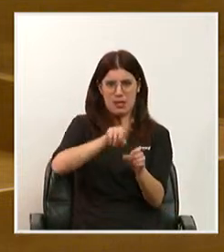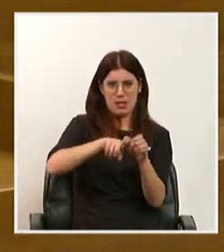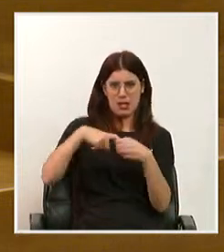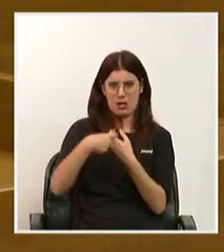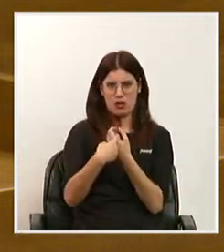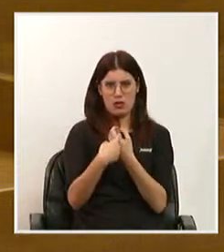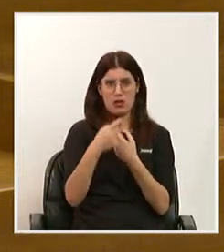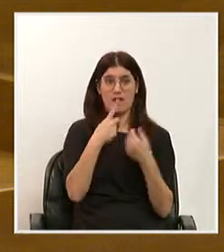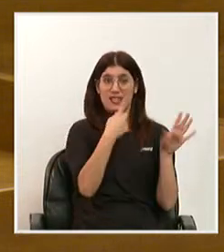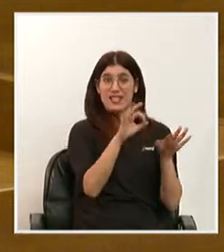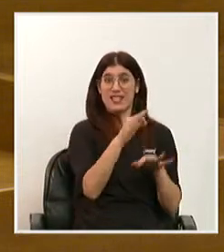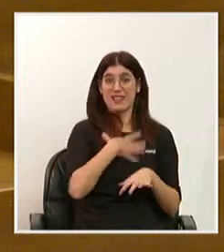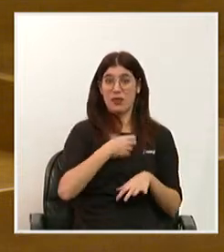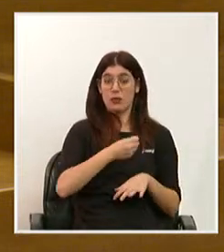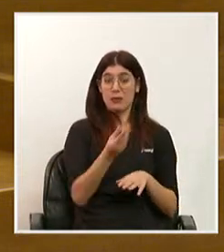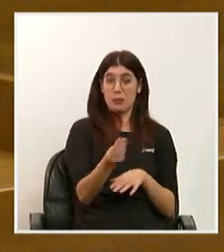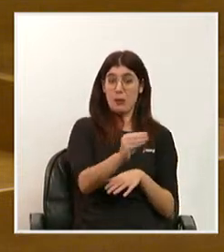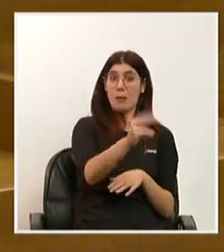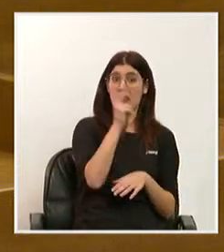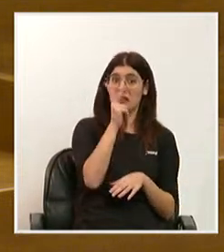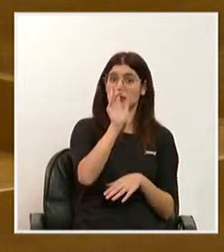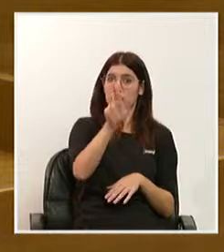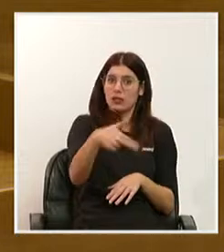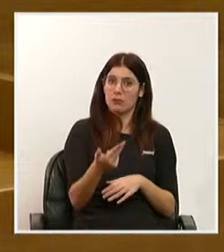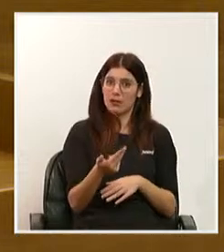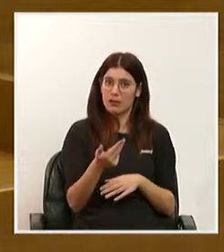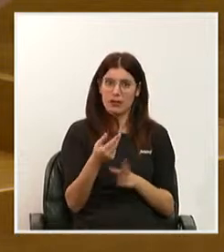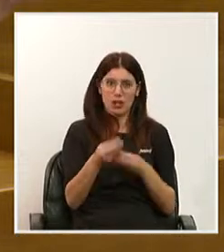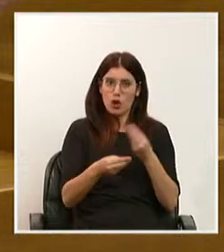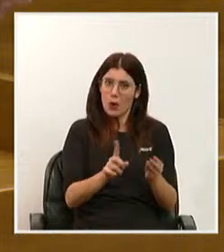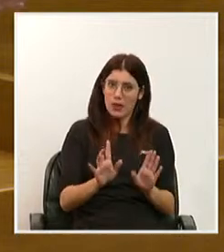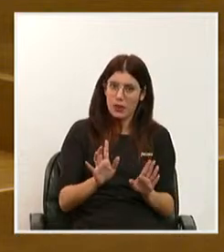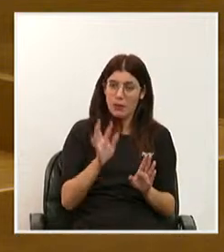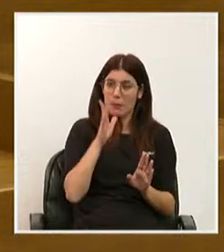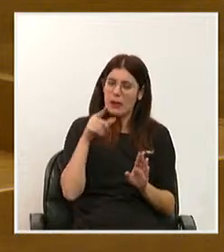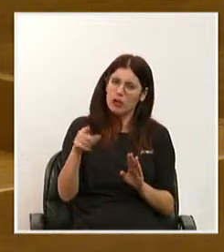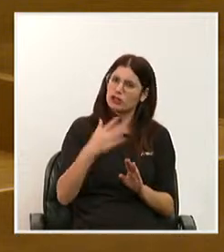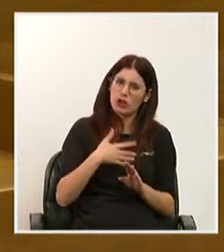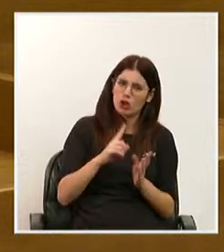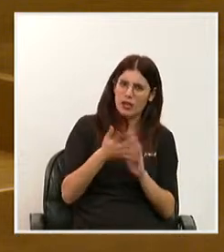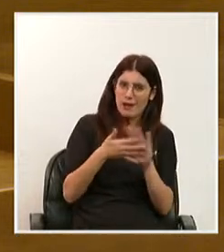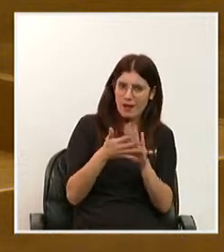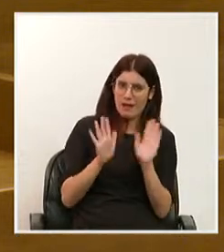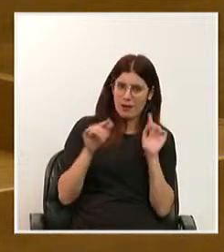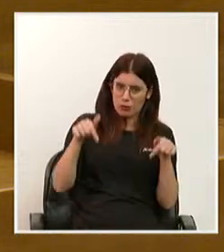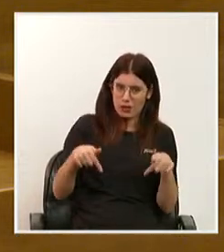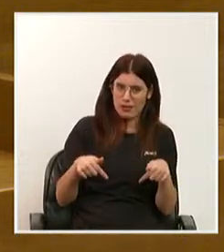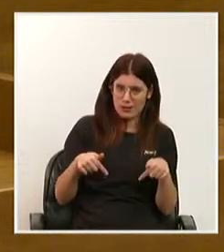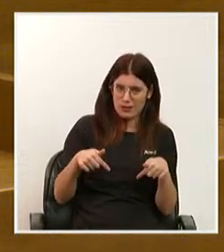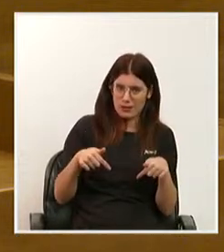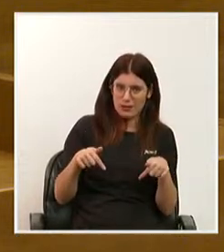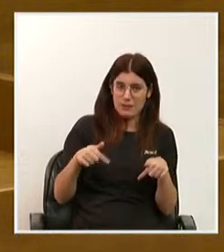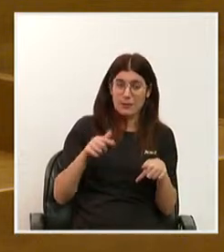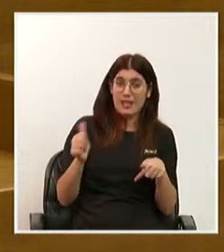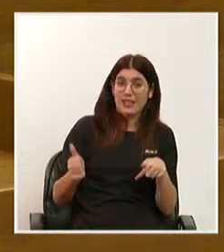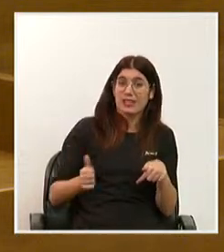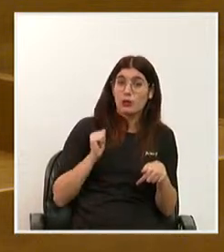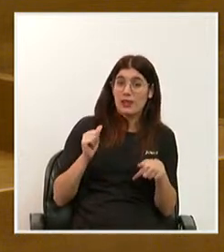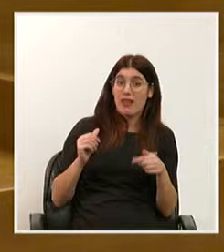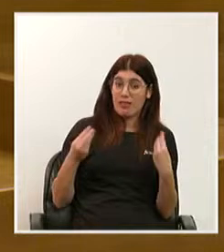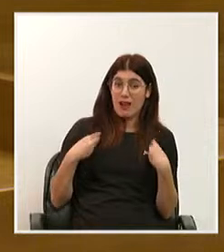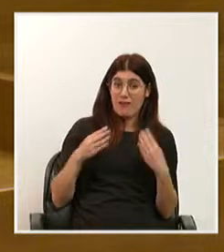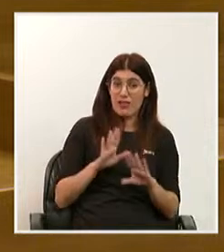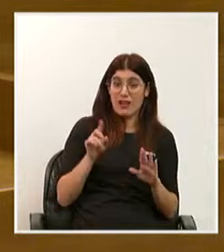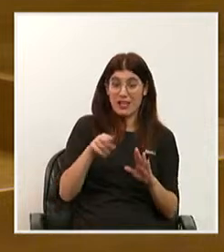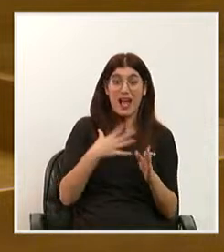ayuntamientos más que También tenían derecho a entrar dentro del plan edificant pero eso tampoco quiere que lo digamos el señor fana y casualidades de la vida todos